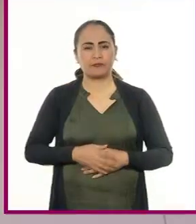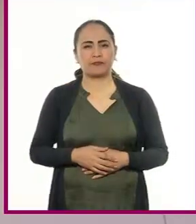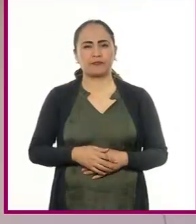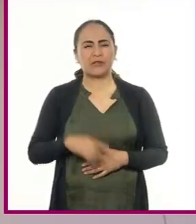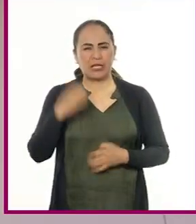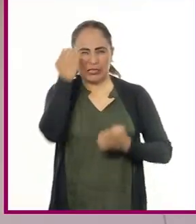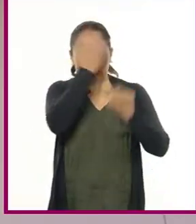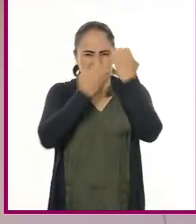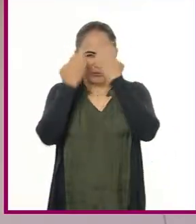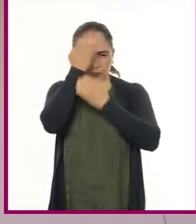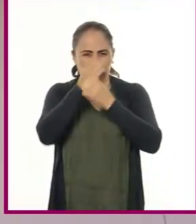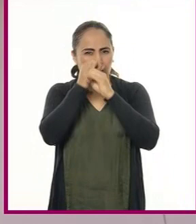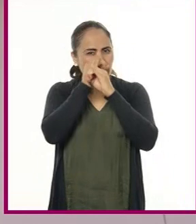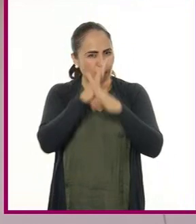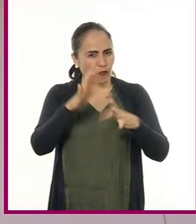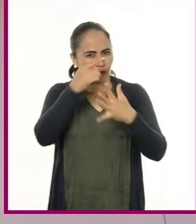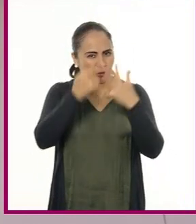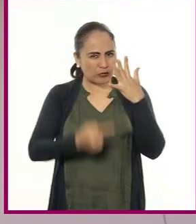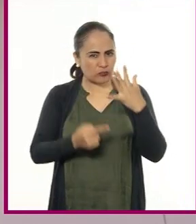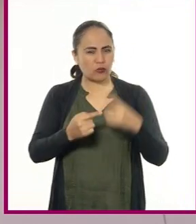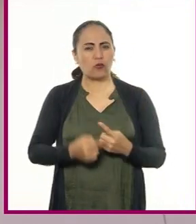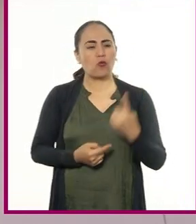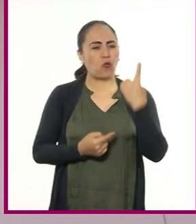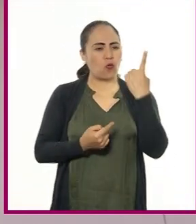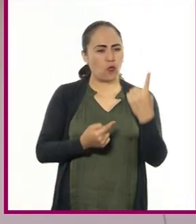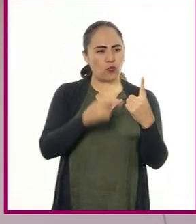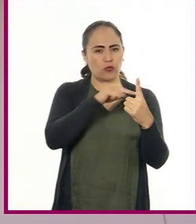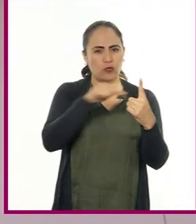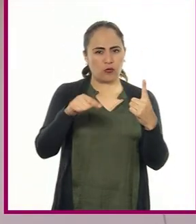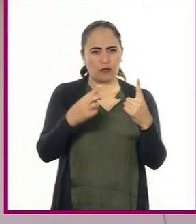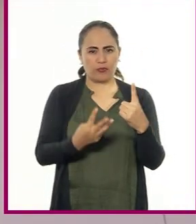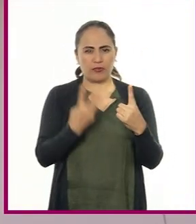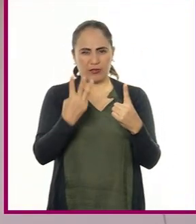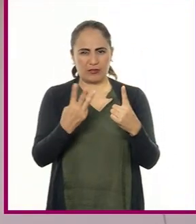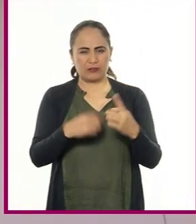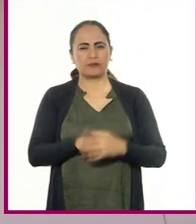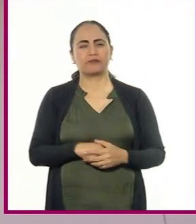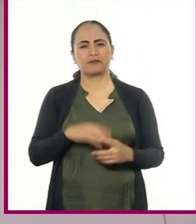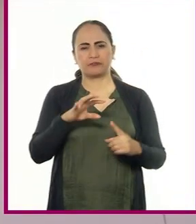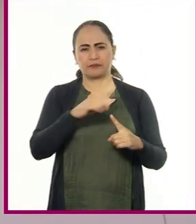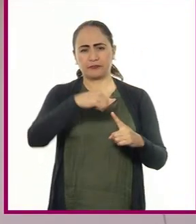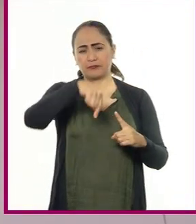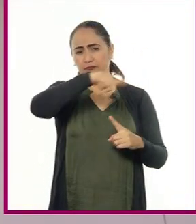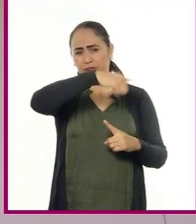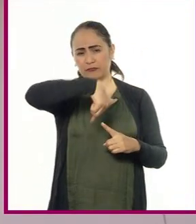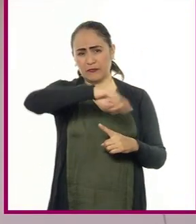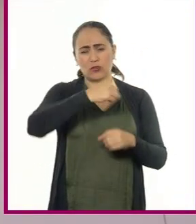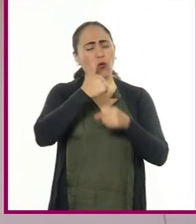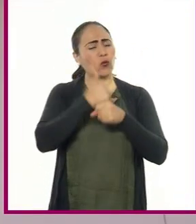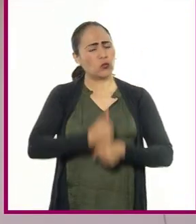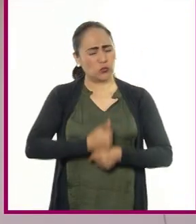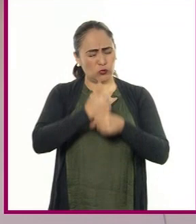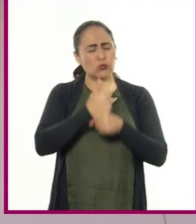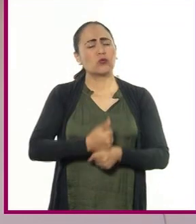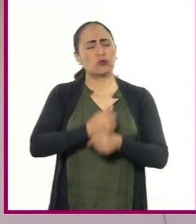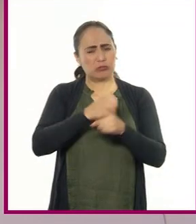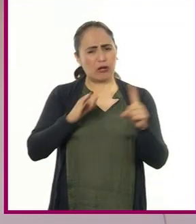resultados, se tiene que casi 1/3 de los adolescentes del mundo han sufrido este tipo de